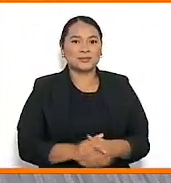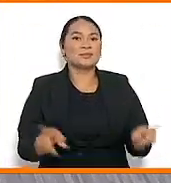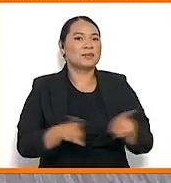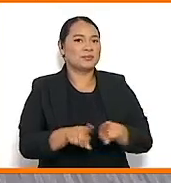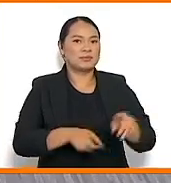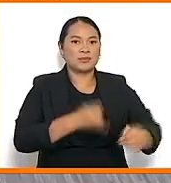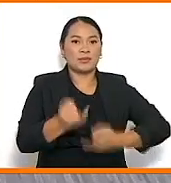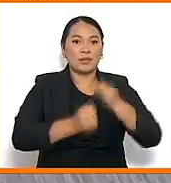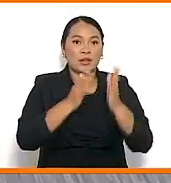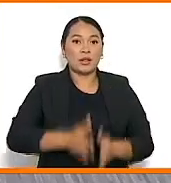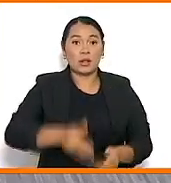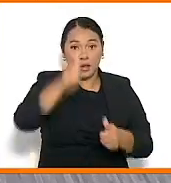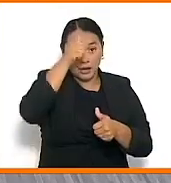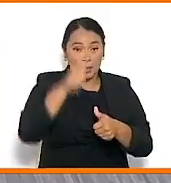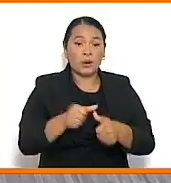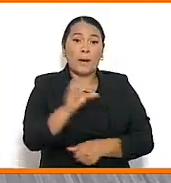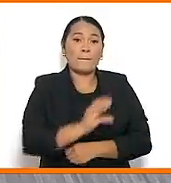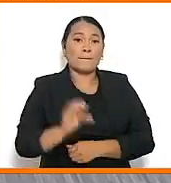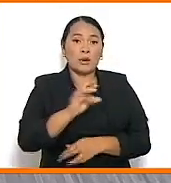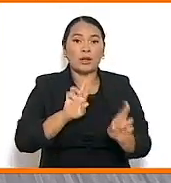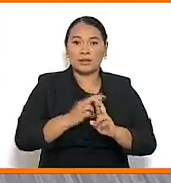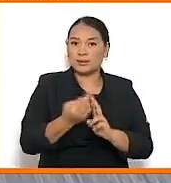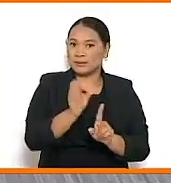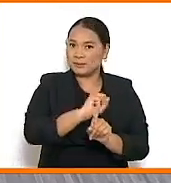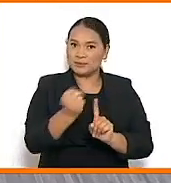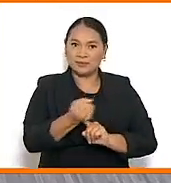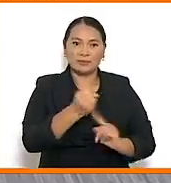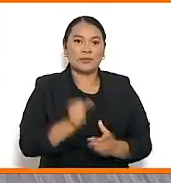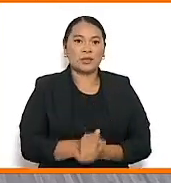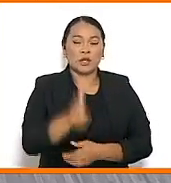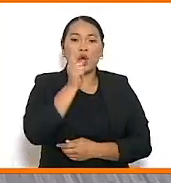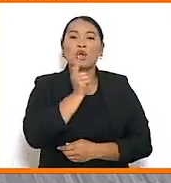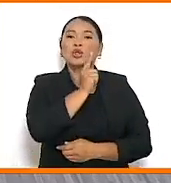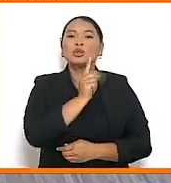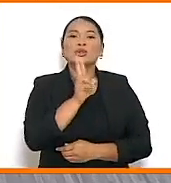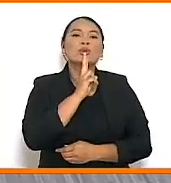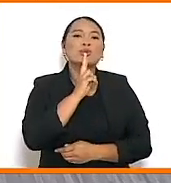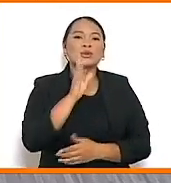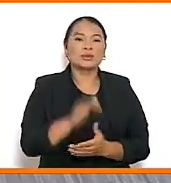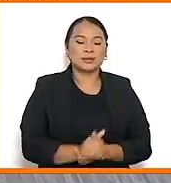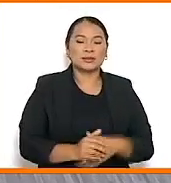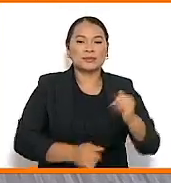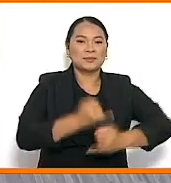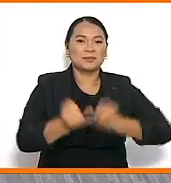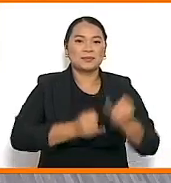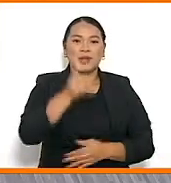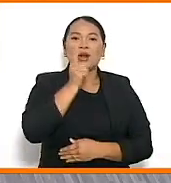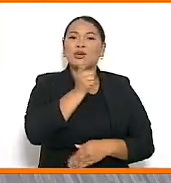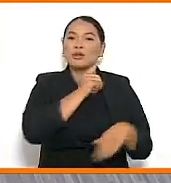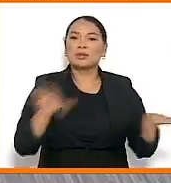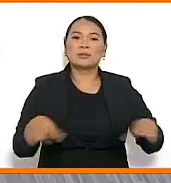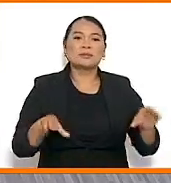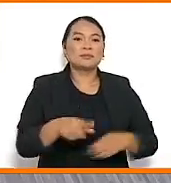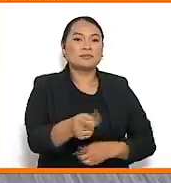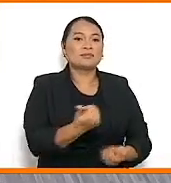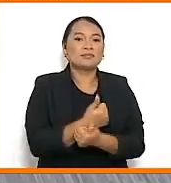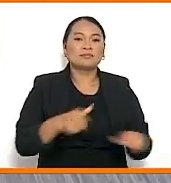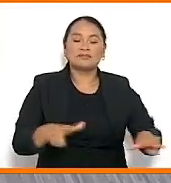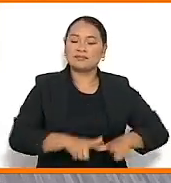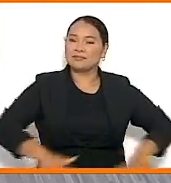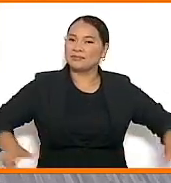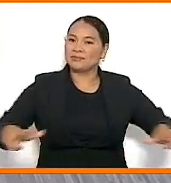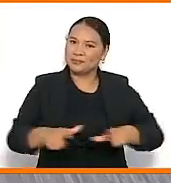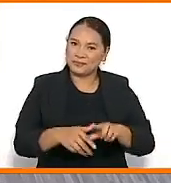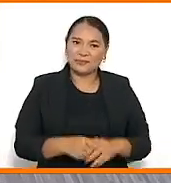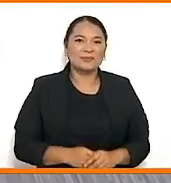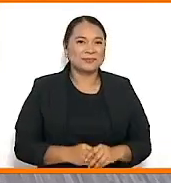jugador, recuerda seguirnos en nuestras redes sociales. Nos encuentran como Loto Honduras. A jugar se ha dicho con Loto, donde quiera que estés.